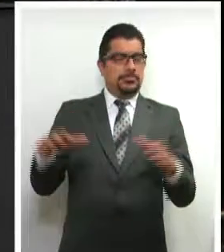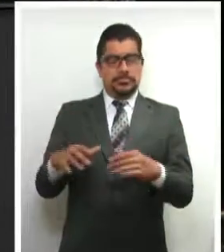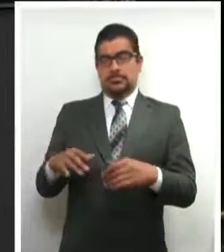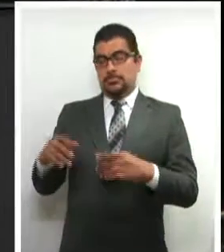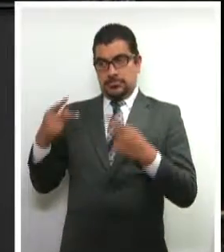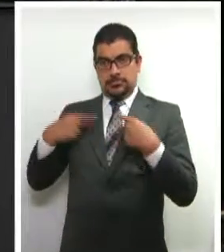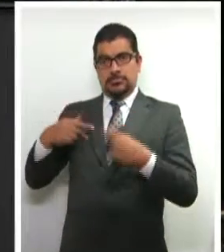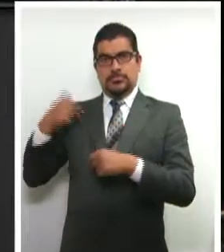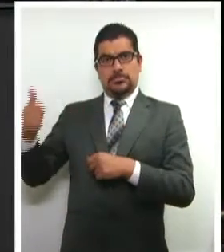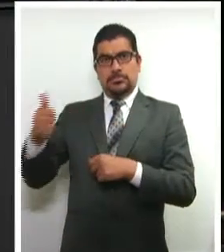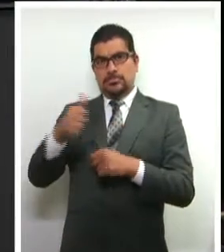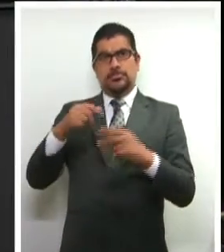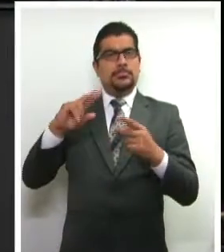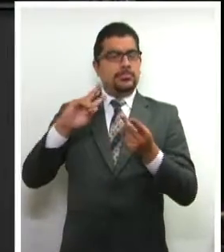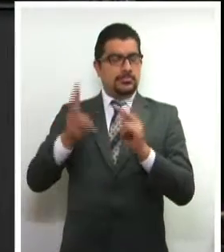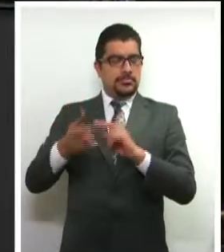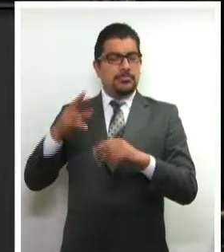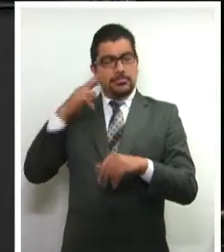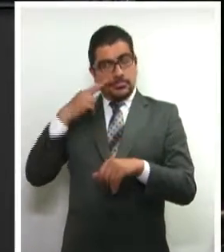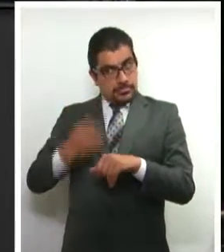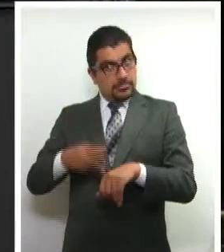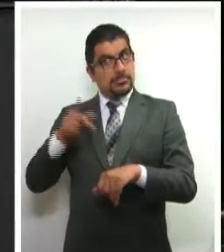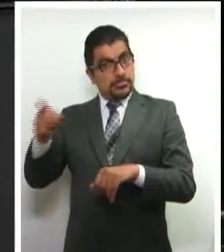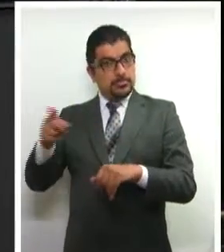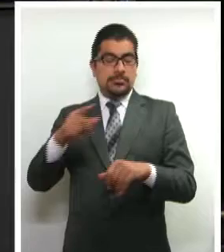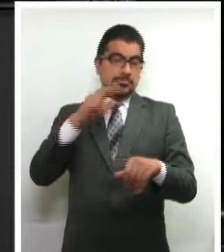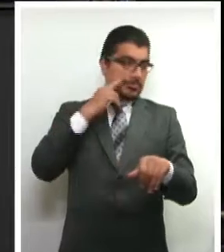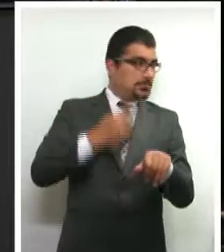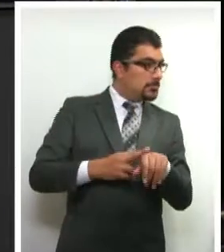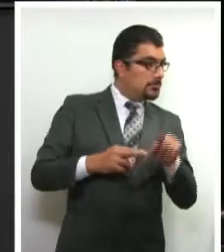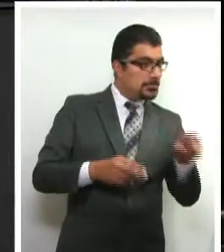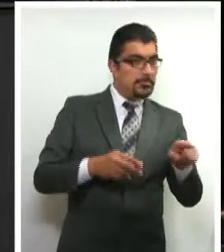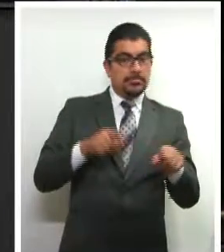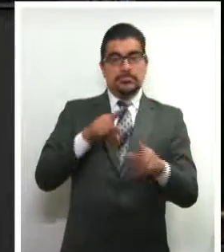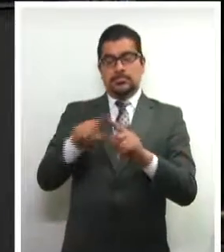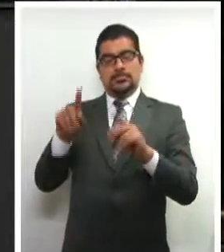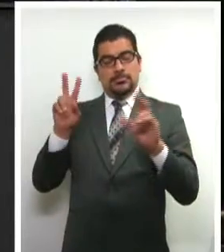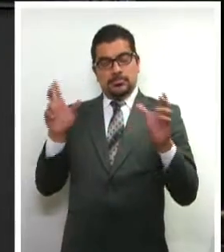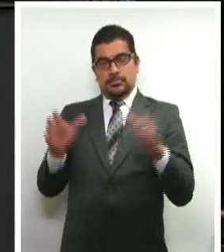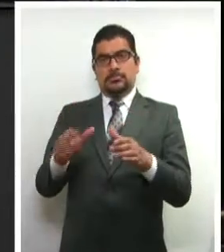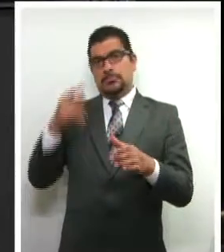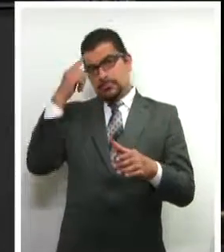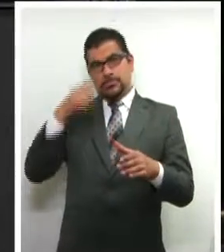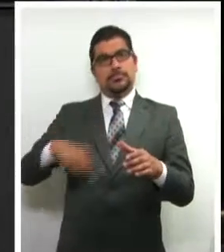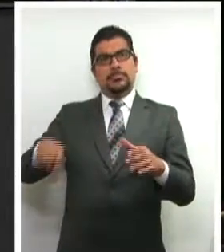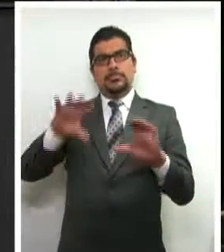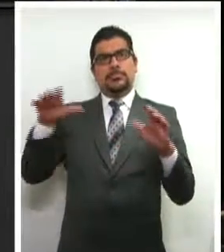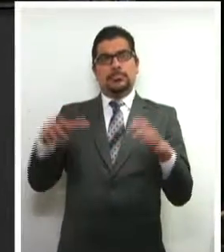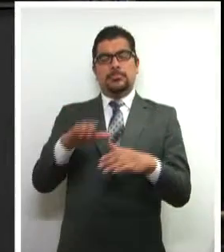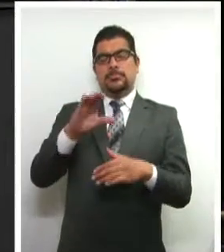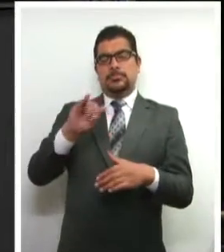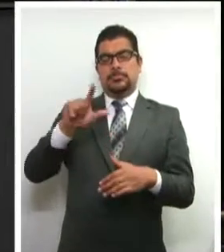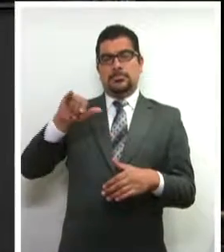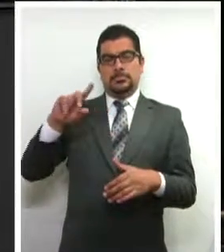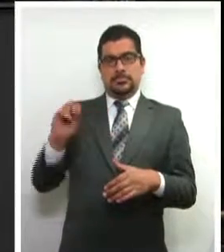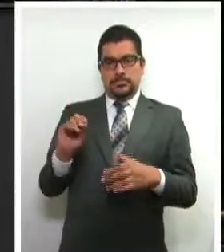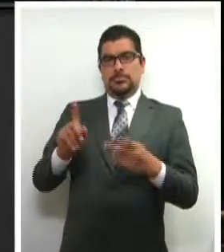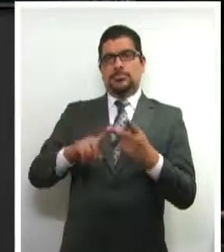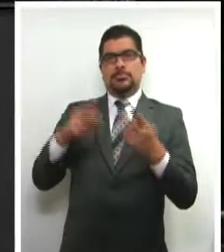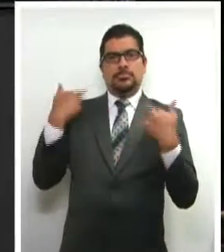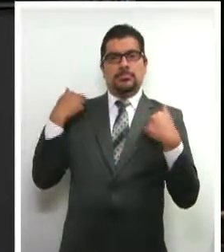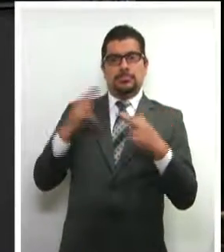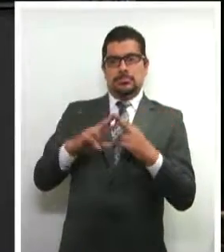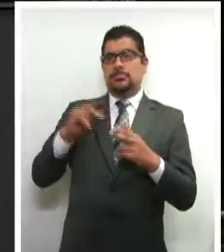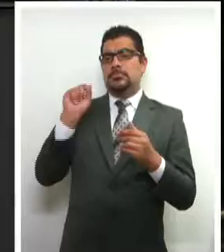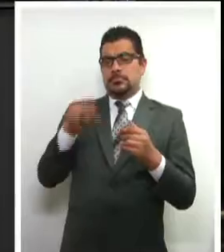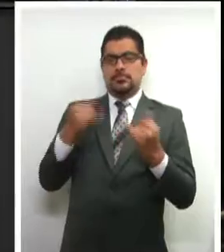vecino tenía una función y una responsabilidad bajo la vigilancia de los miembros del cabildo, del magistrado y